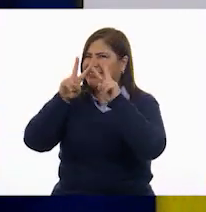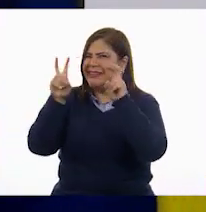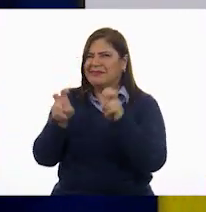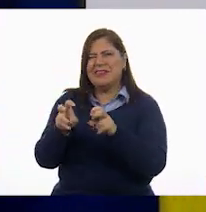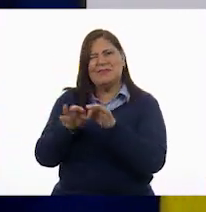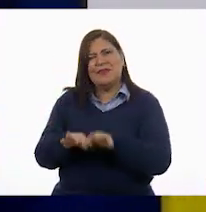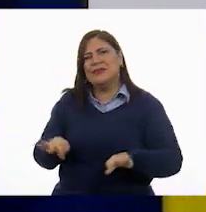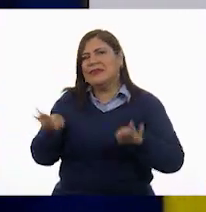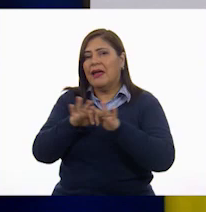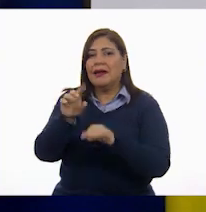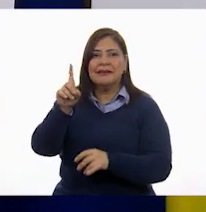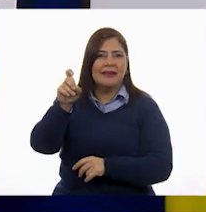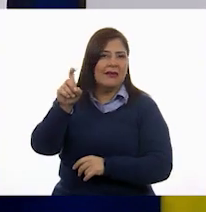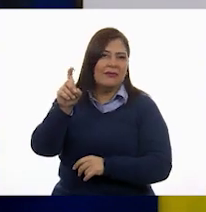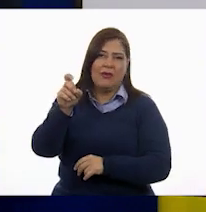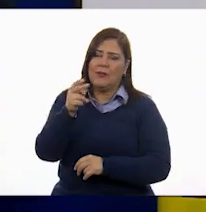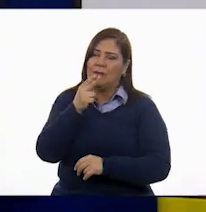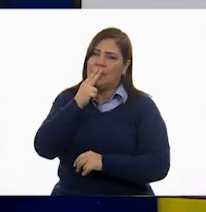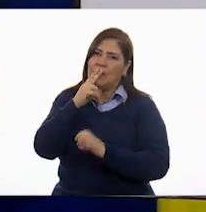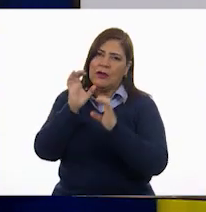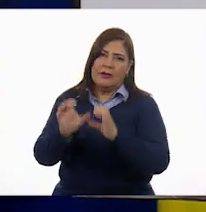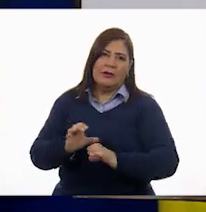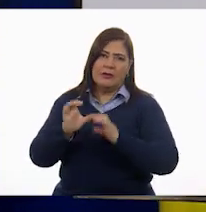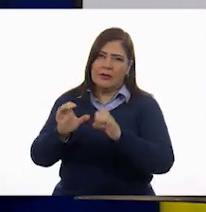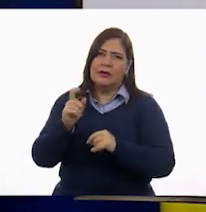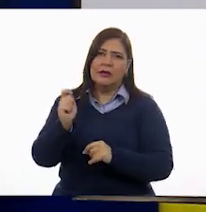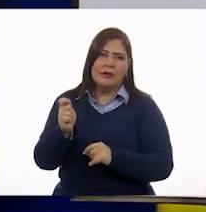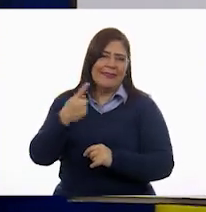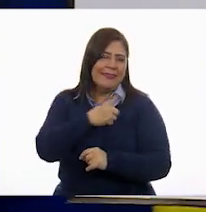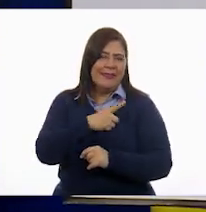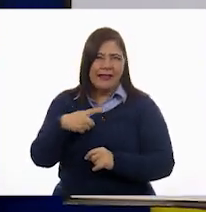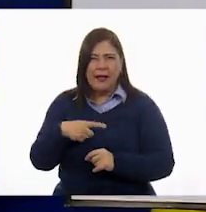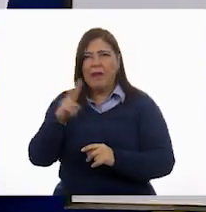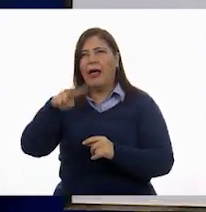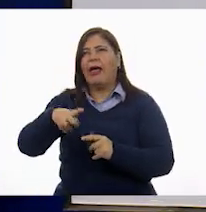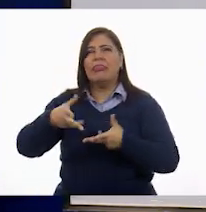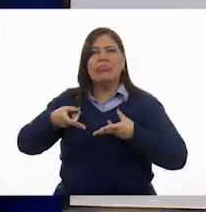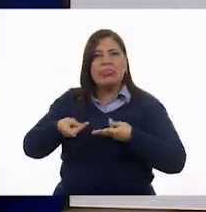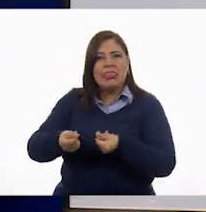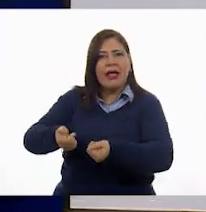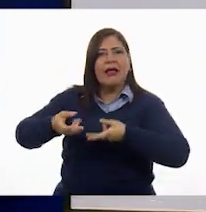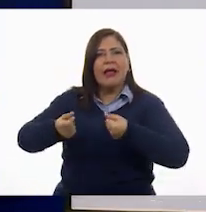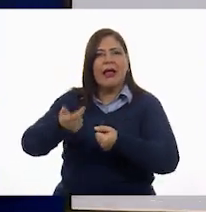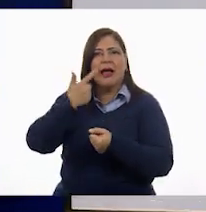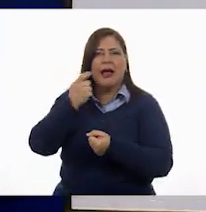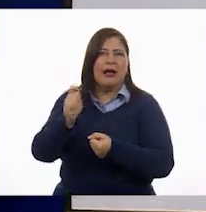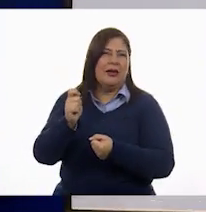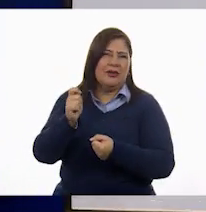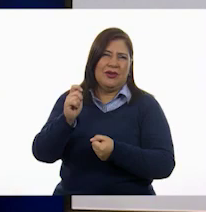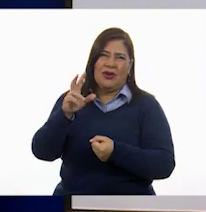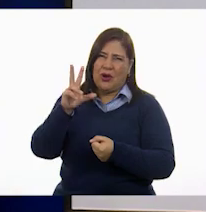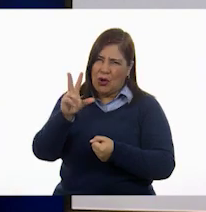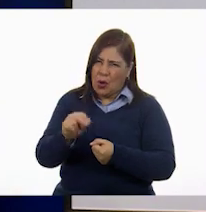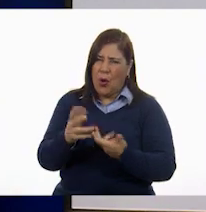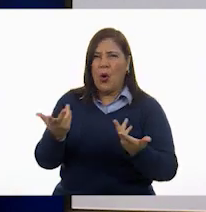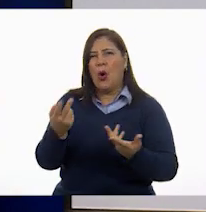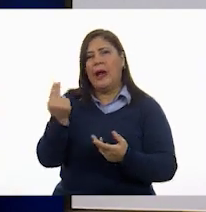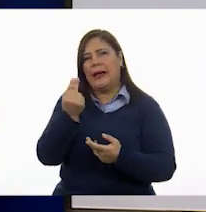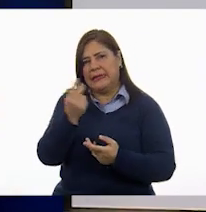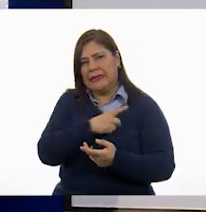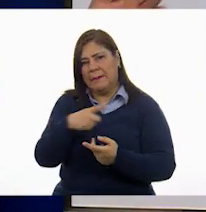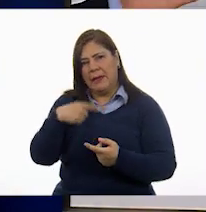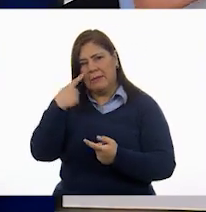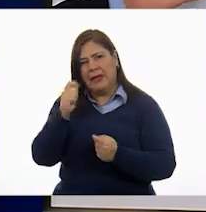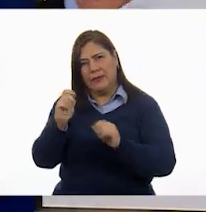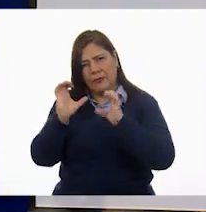agua. Y que lo podamos cuidar, que no la desperdiciemos. Porque es muy poca el agua,